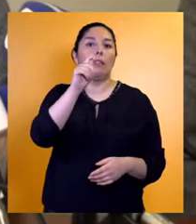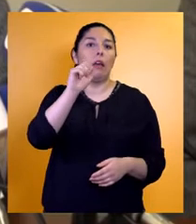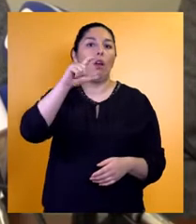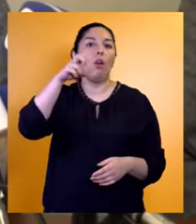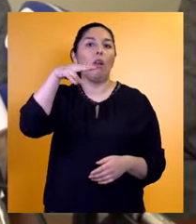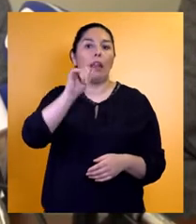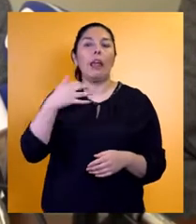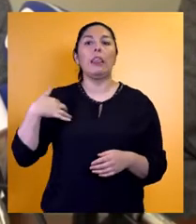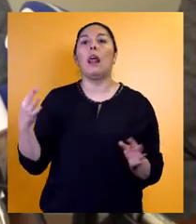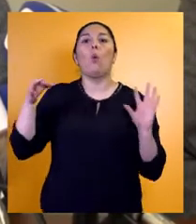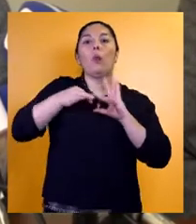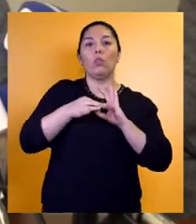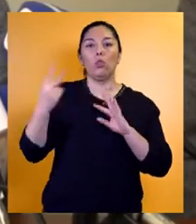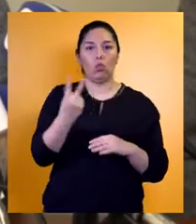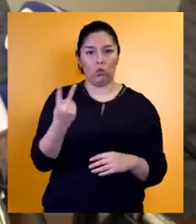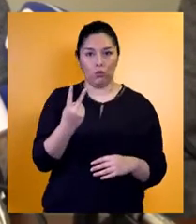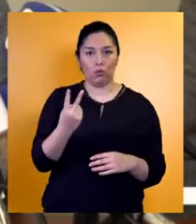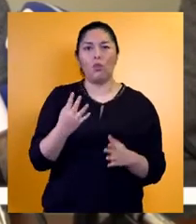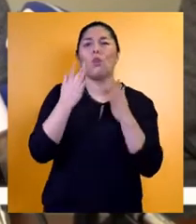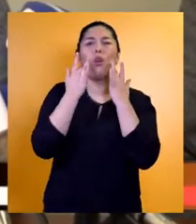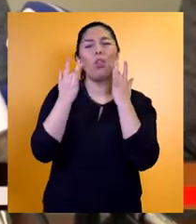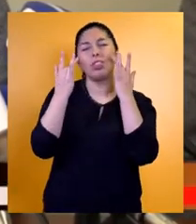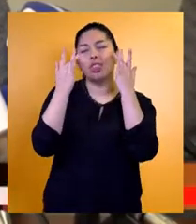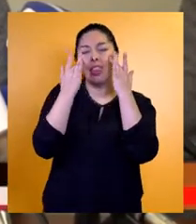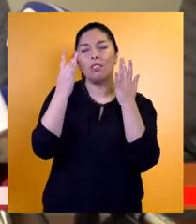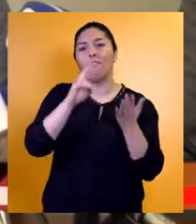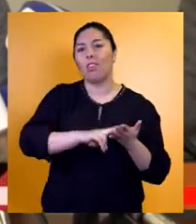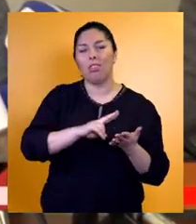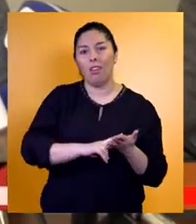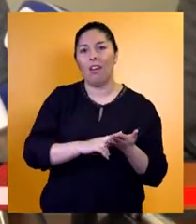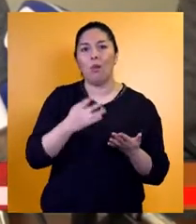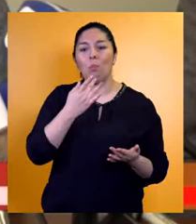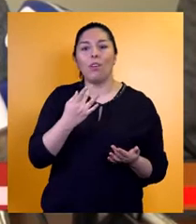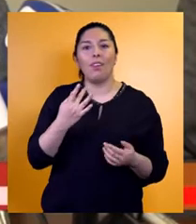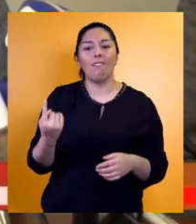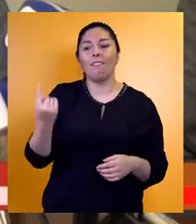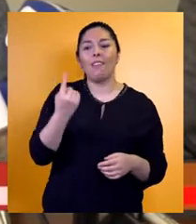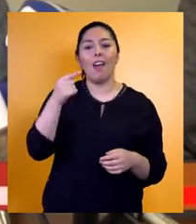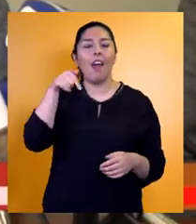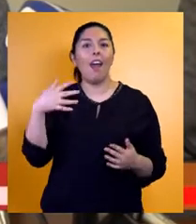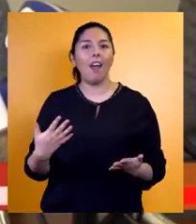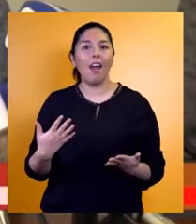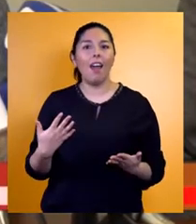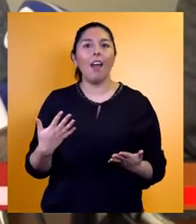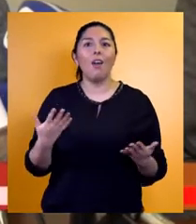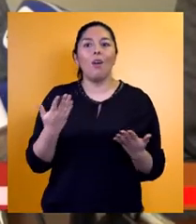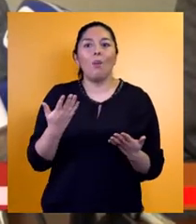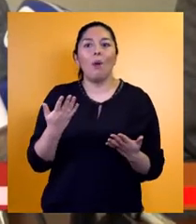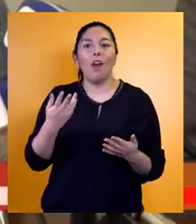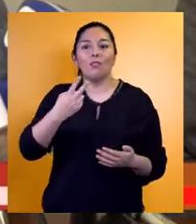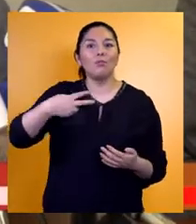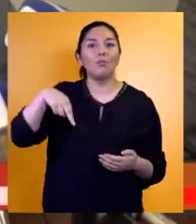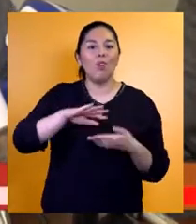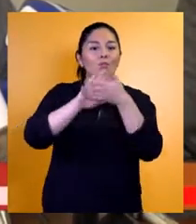sola Patagonia. Así que bueno, estamos muy contentos, es una visita